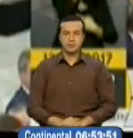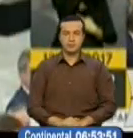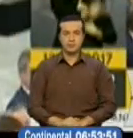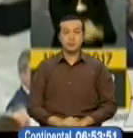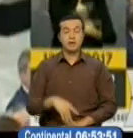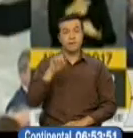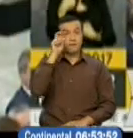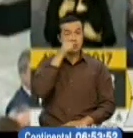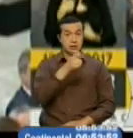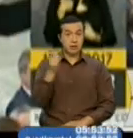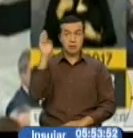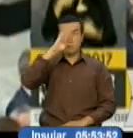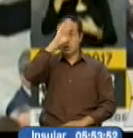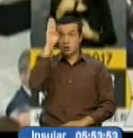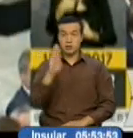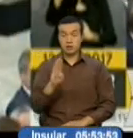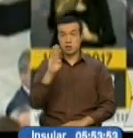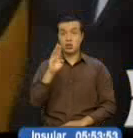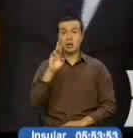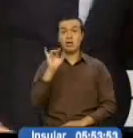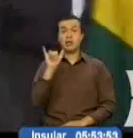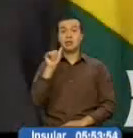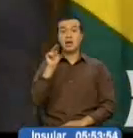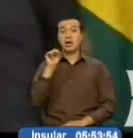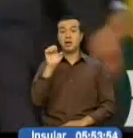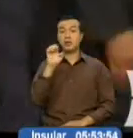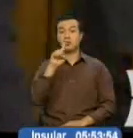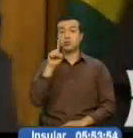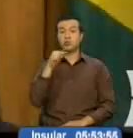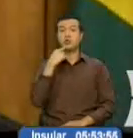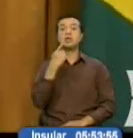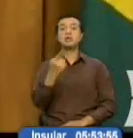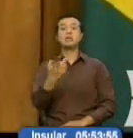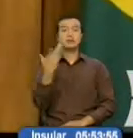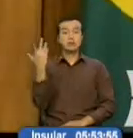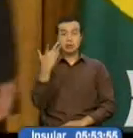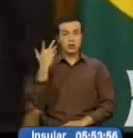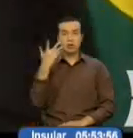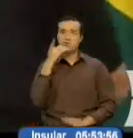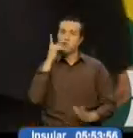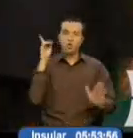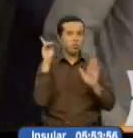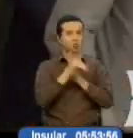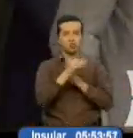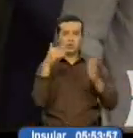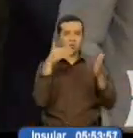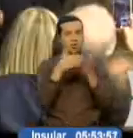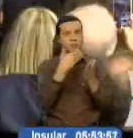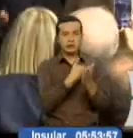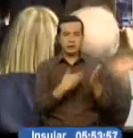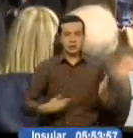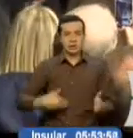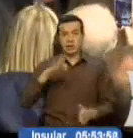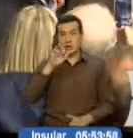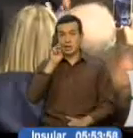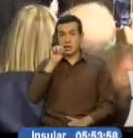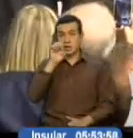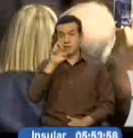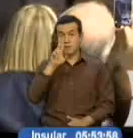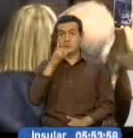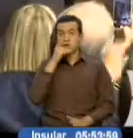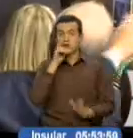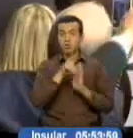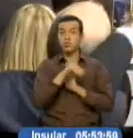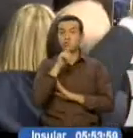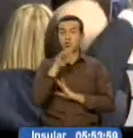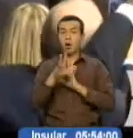El fiscal general de Brasil, Rodrigo Janot, presentó formalmente una acusación contra el presidente Michel Temer por recibir sobornos en una denuncia